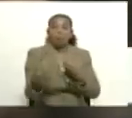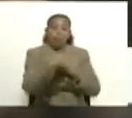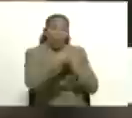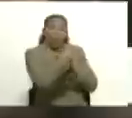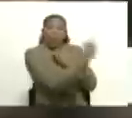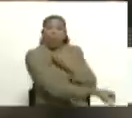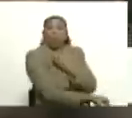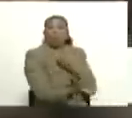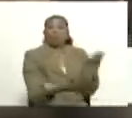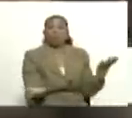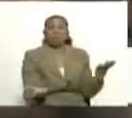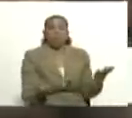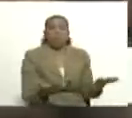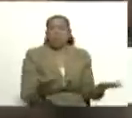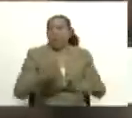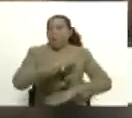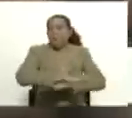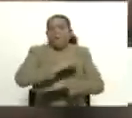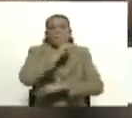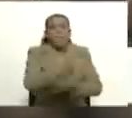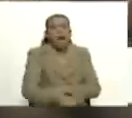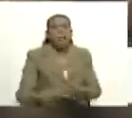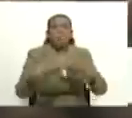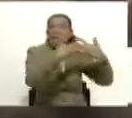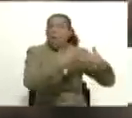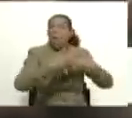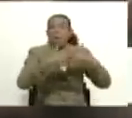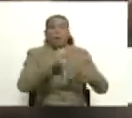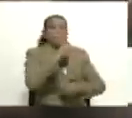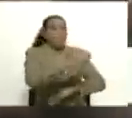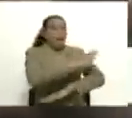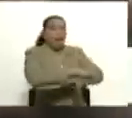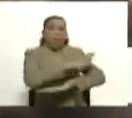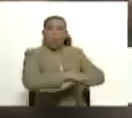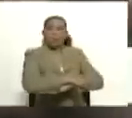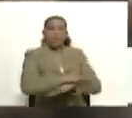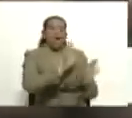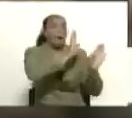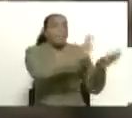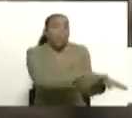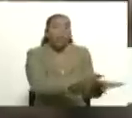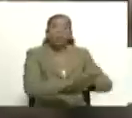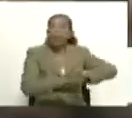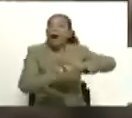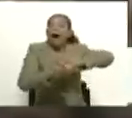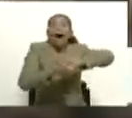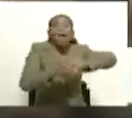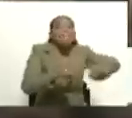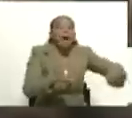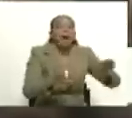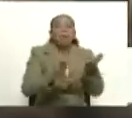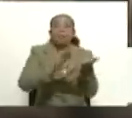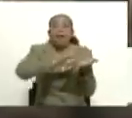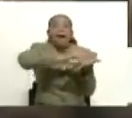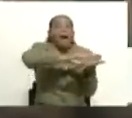muchachos demandados de Trump y de todo el imperio reinante en el